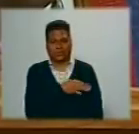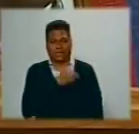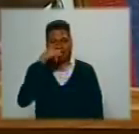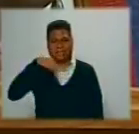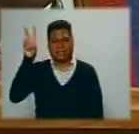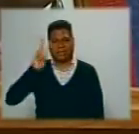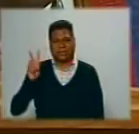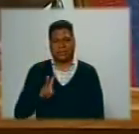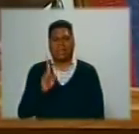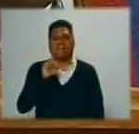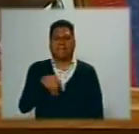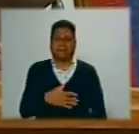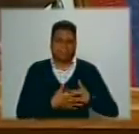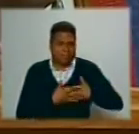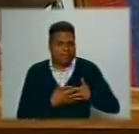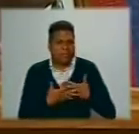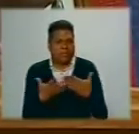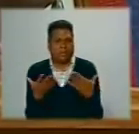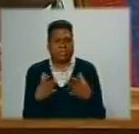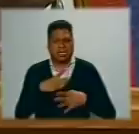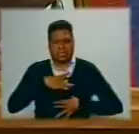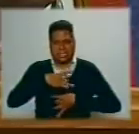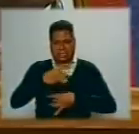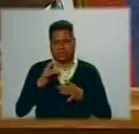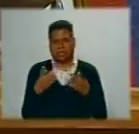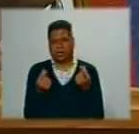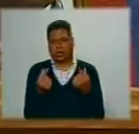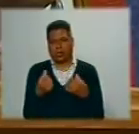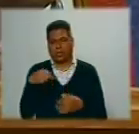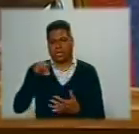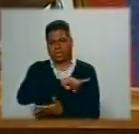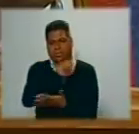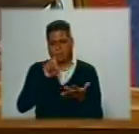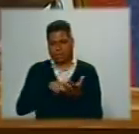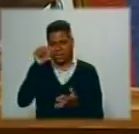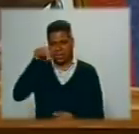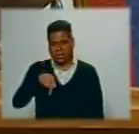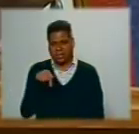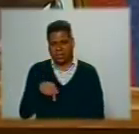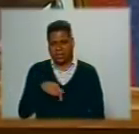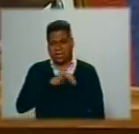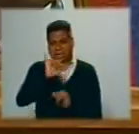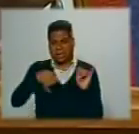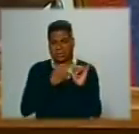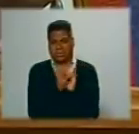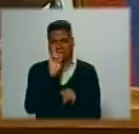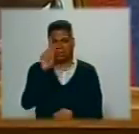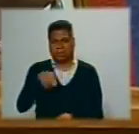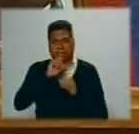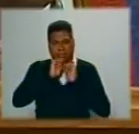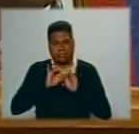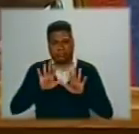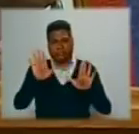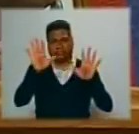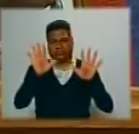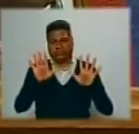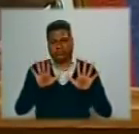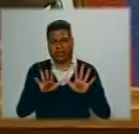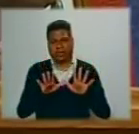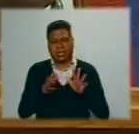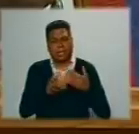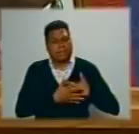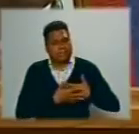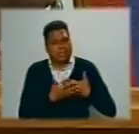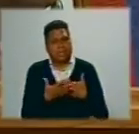como para favorecer la inserción de la economía nacional en el área regional e internacional, promoviendo y favoreciendo la